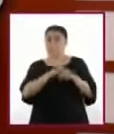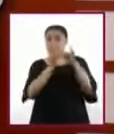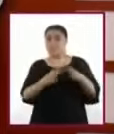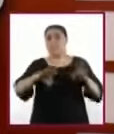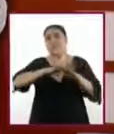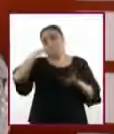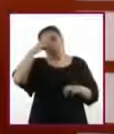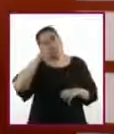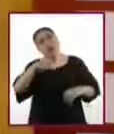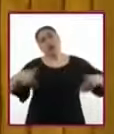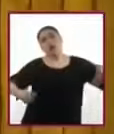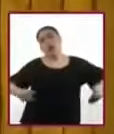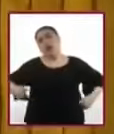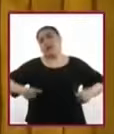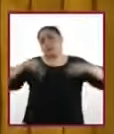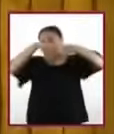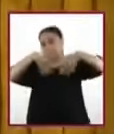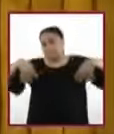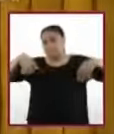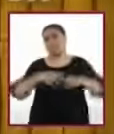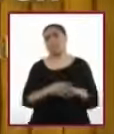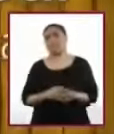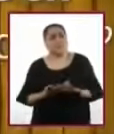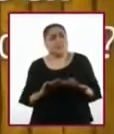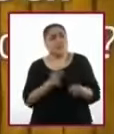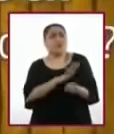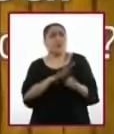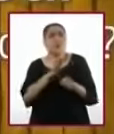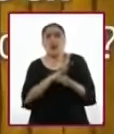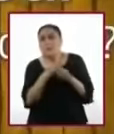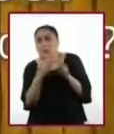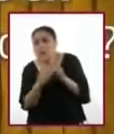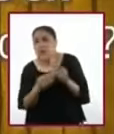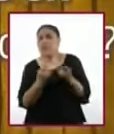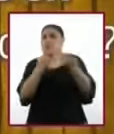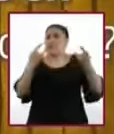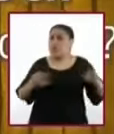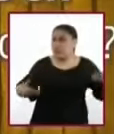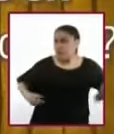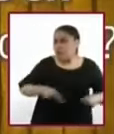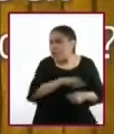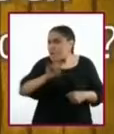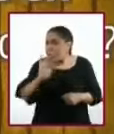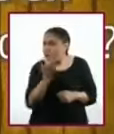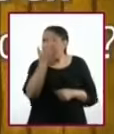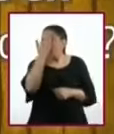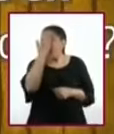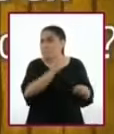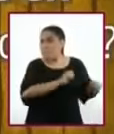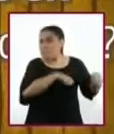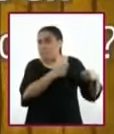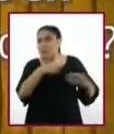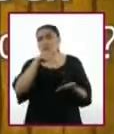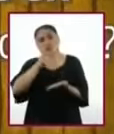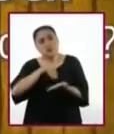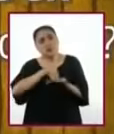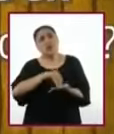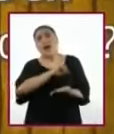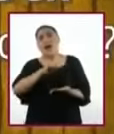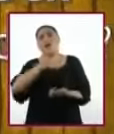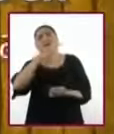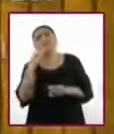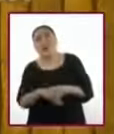teatro. ¿Qué accesorios de la historia y del teatro conoces que se sigan utilizando en diversas celebraciones